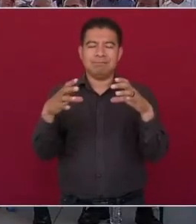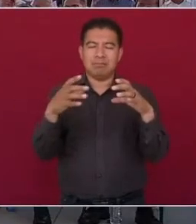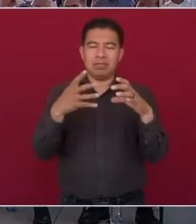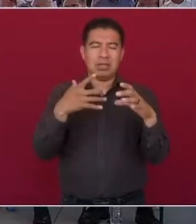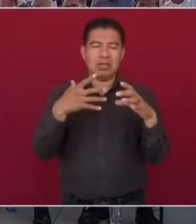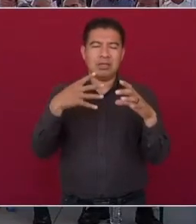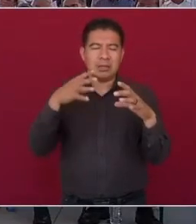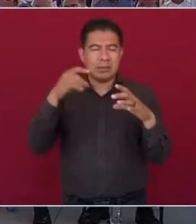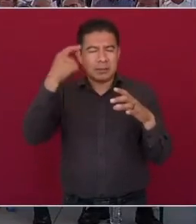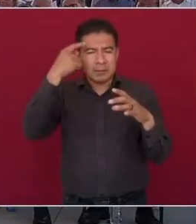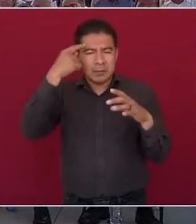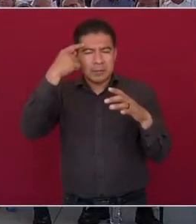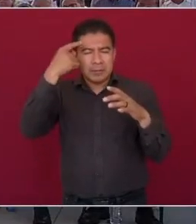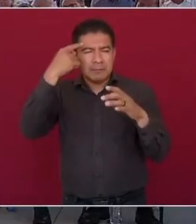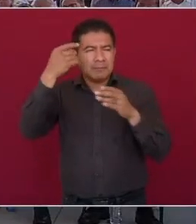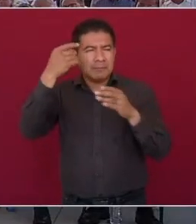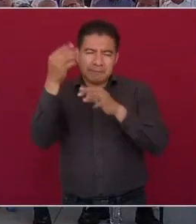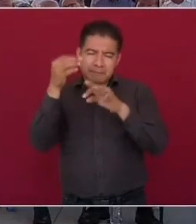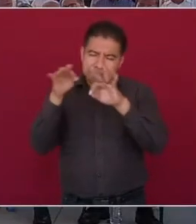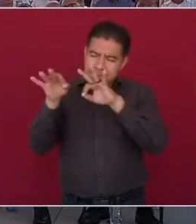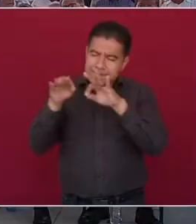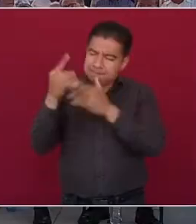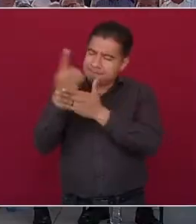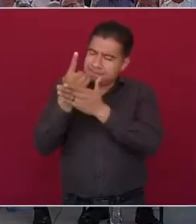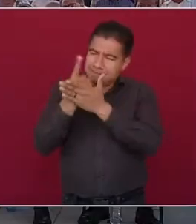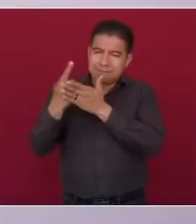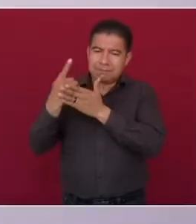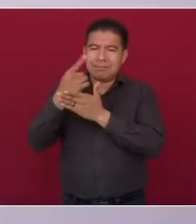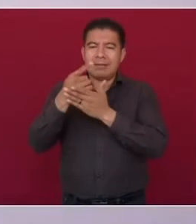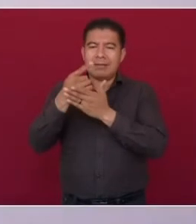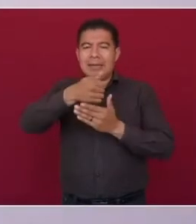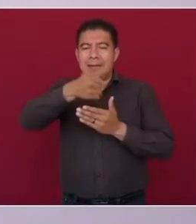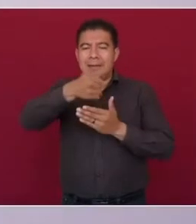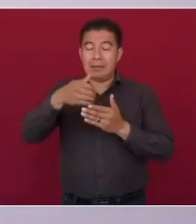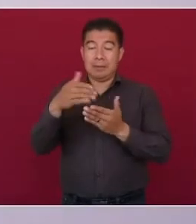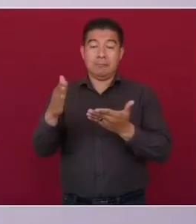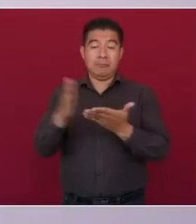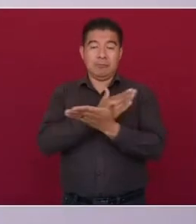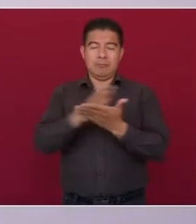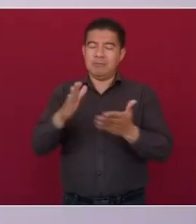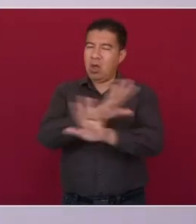trabajo creativo, sin excluir a nadie,